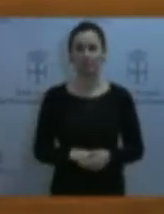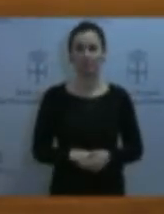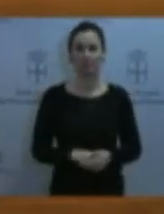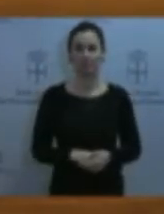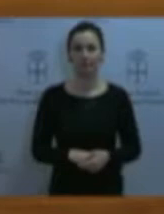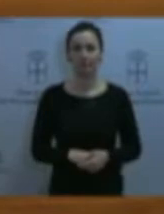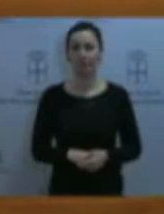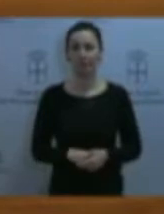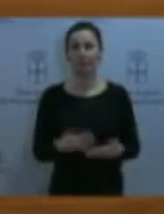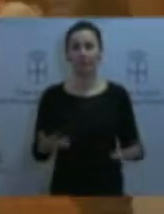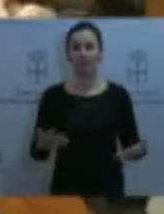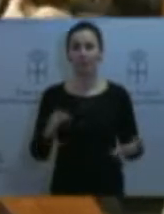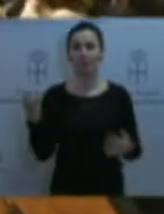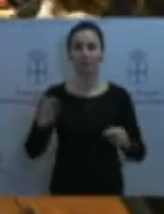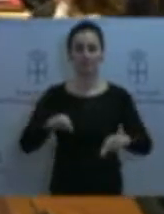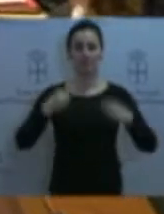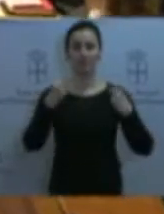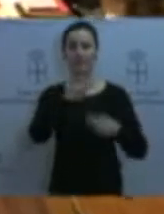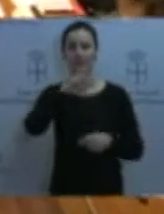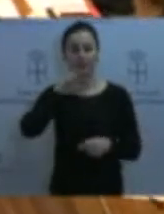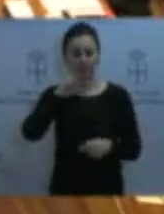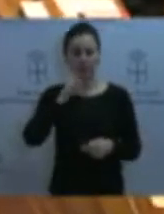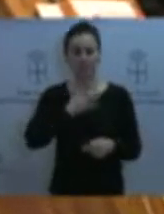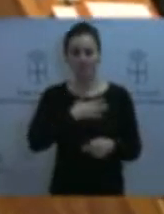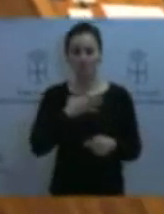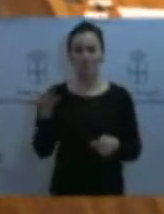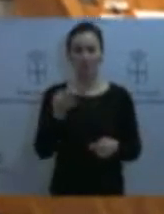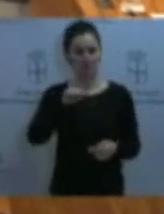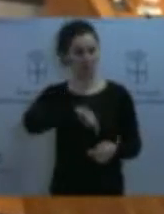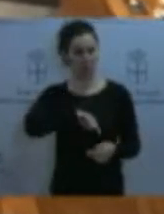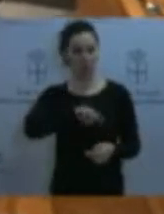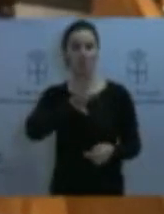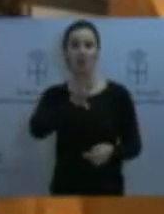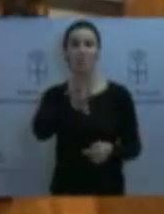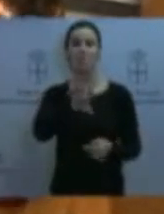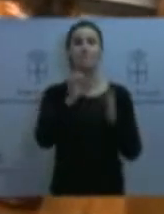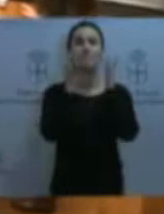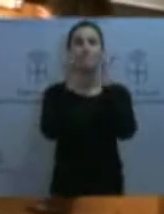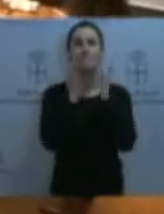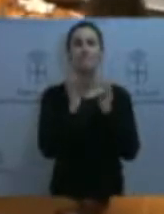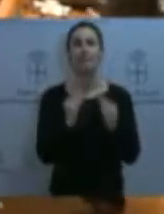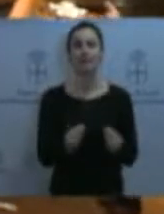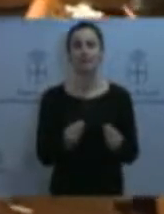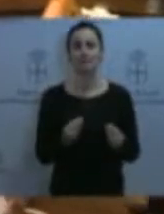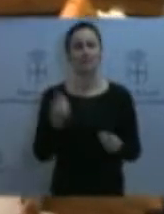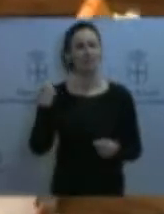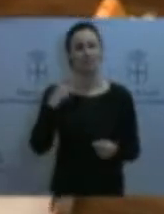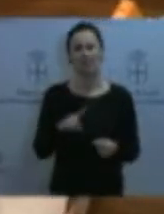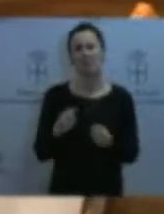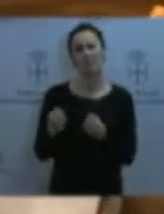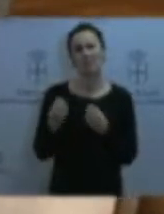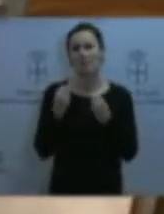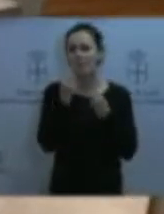mirad por lo nuestro es tomar conciencia de país. Y eso lo saben hacer muy bien nuestros vecinos vascos. Sí, ellos tienen la